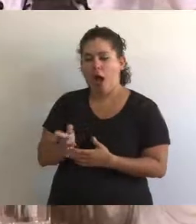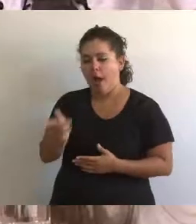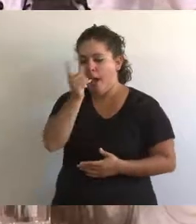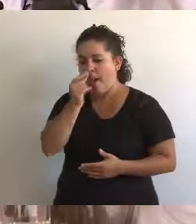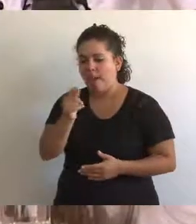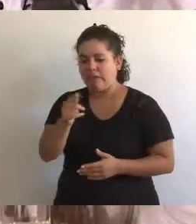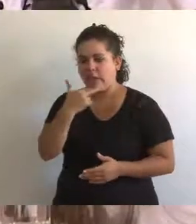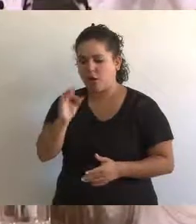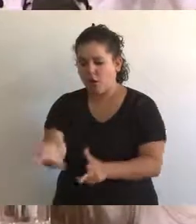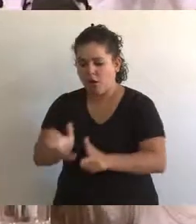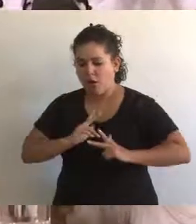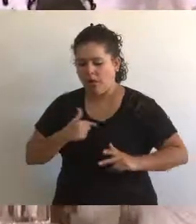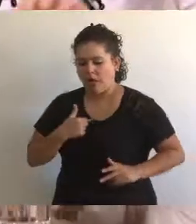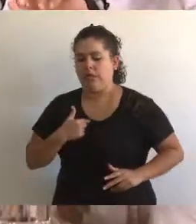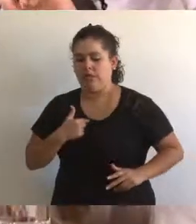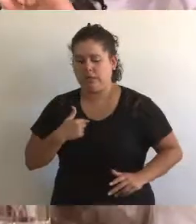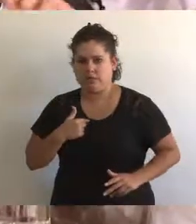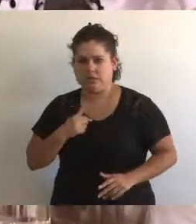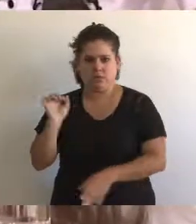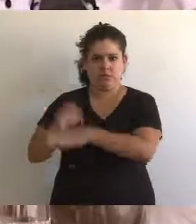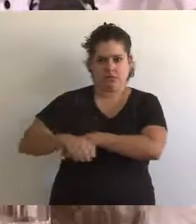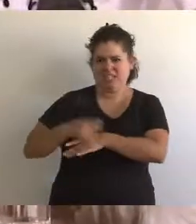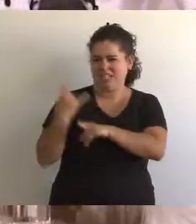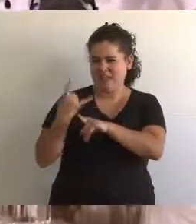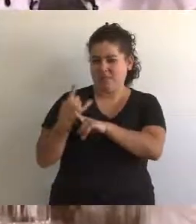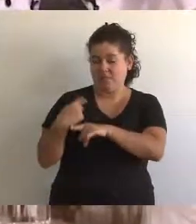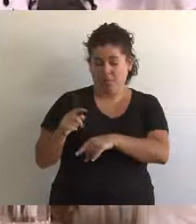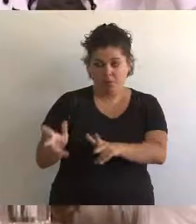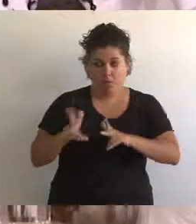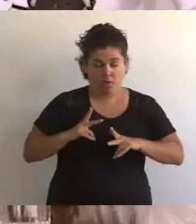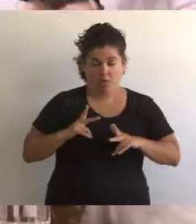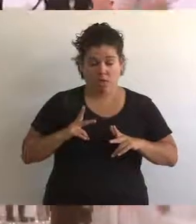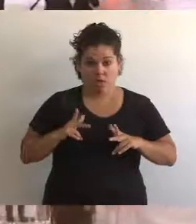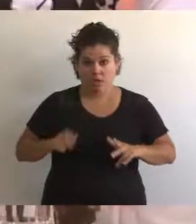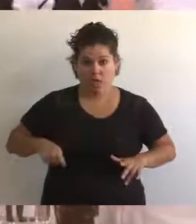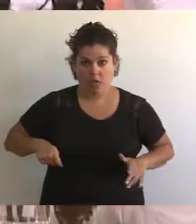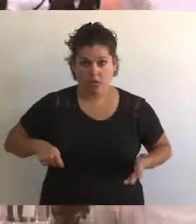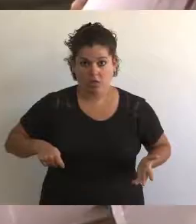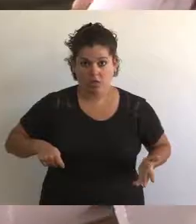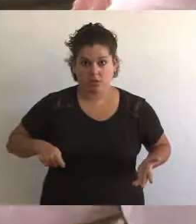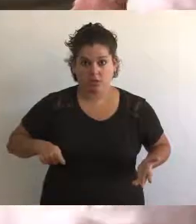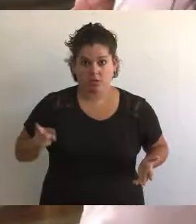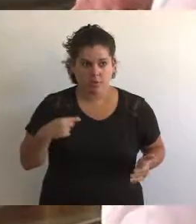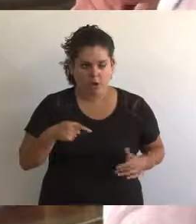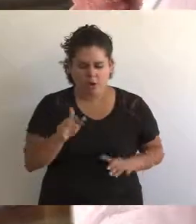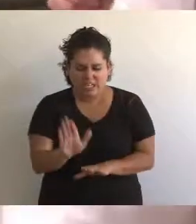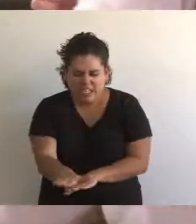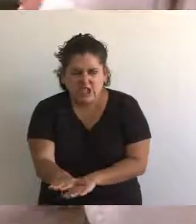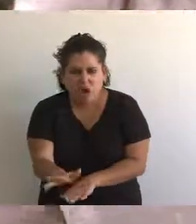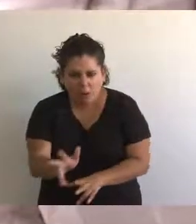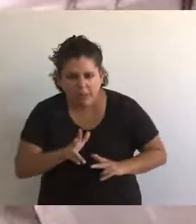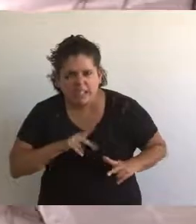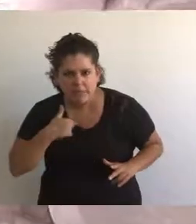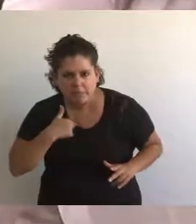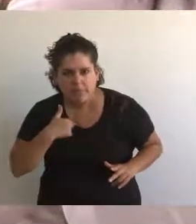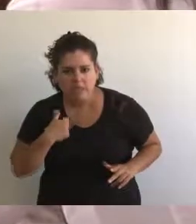hacen caso a los chicos cuando les está... Pero se sentían intimidados por el hijo sí, en este aspecto. Claro, diciendo, bueno, el chico me dice a mí lo que tengo que